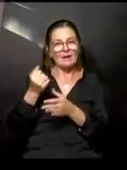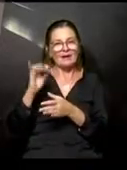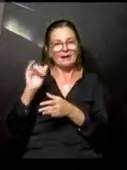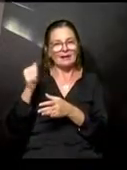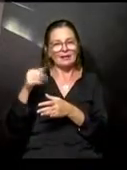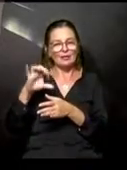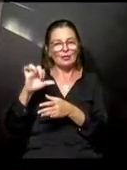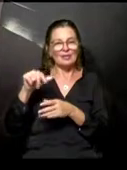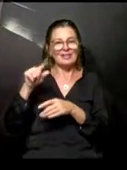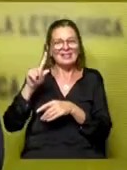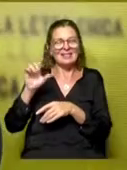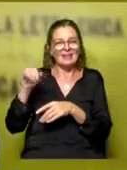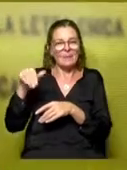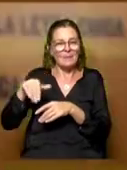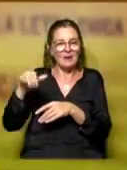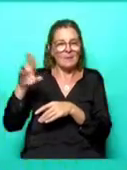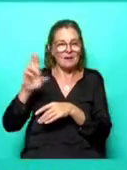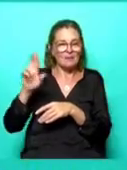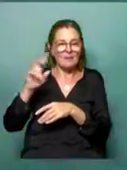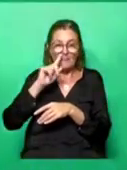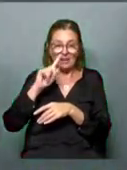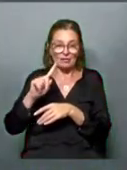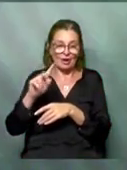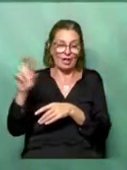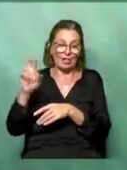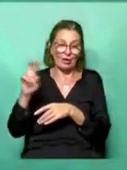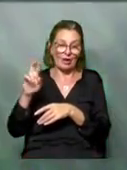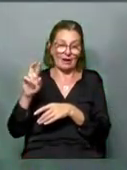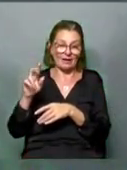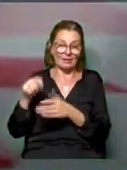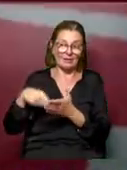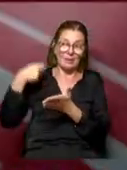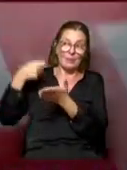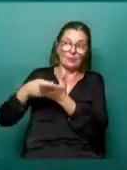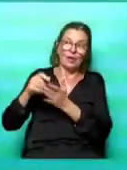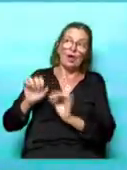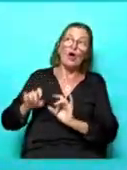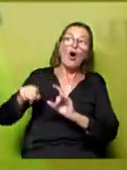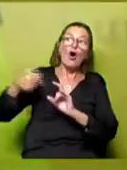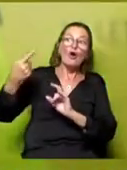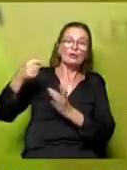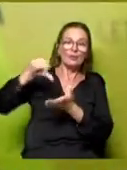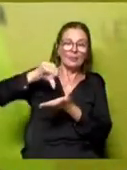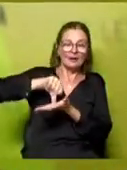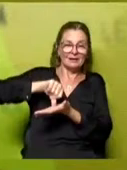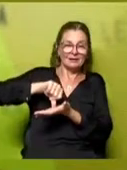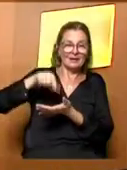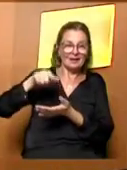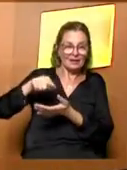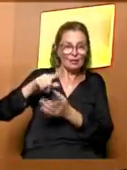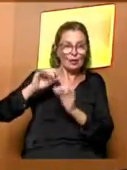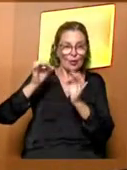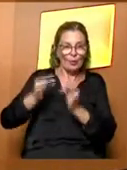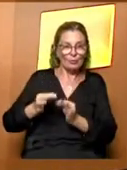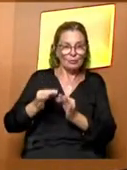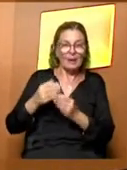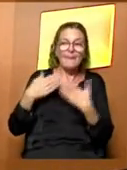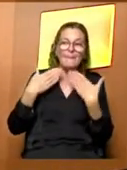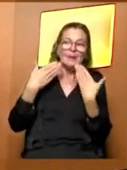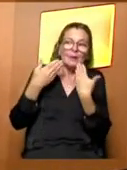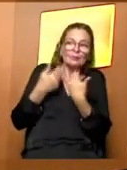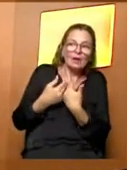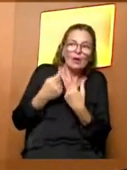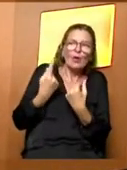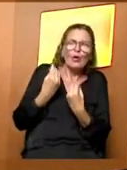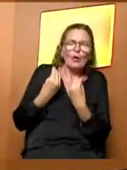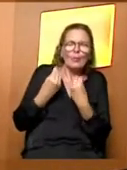10.000 millones de pesos de dólares que tienen uruguayos depositados en el exterior. Esa renuncia fiscal, hay que preguntarse cómo